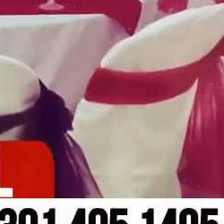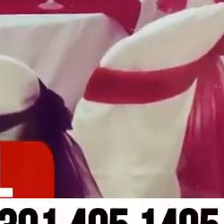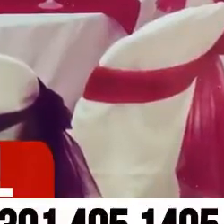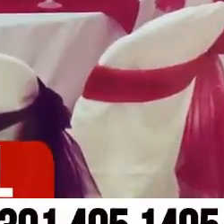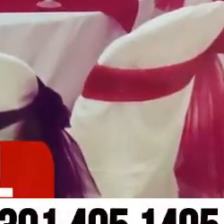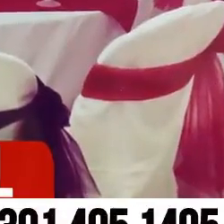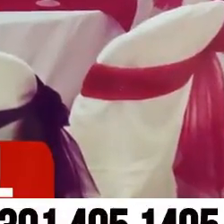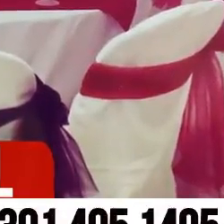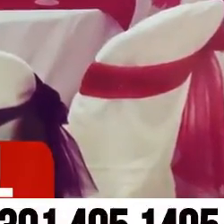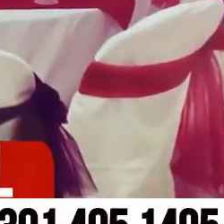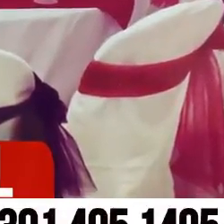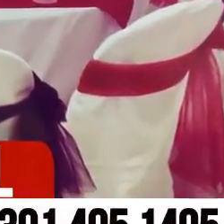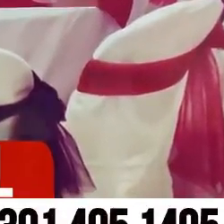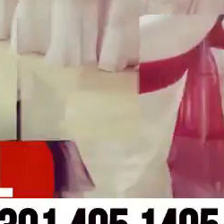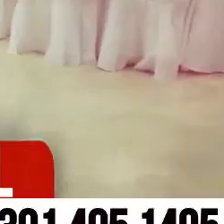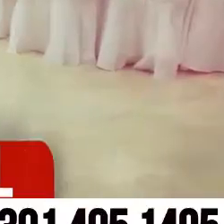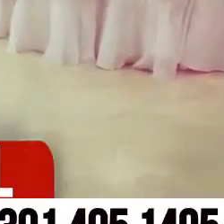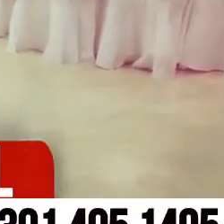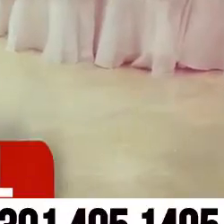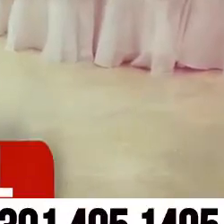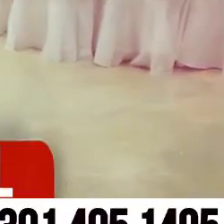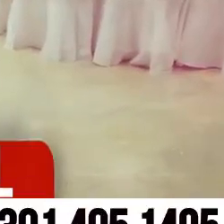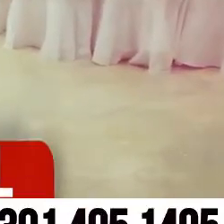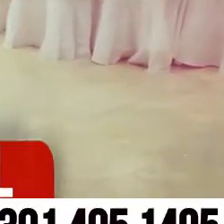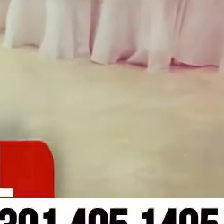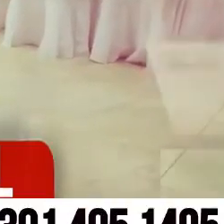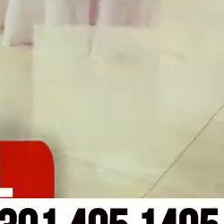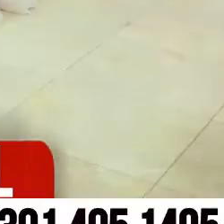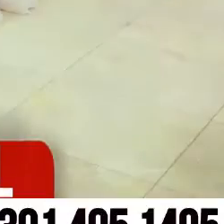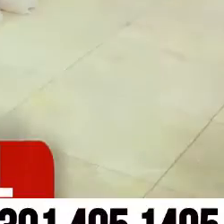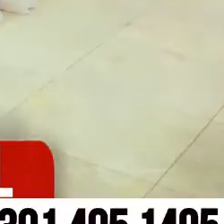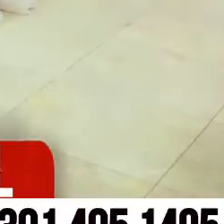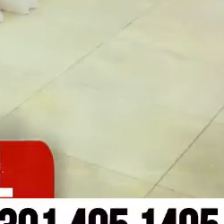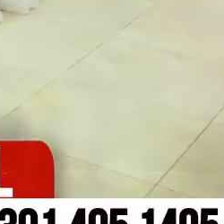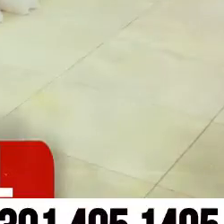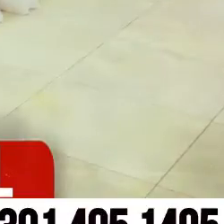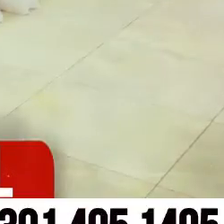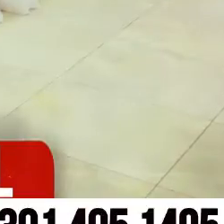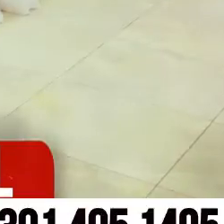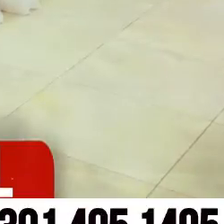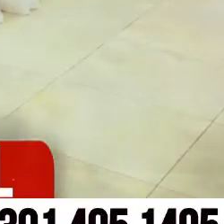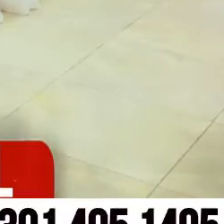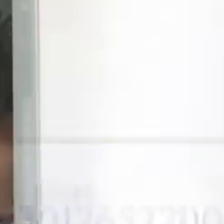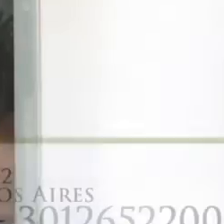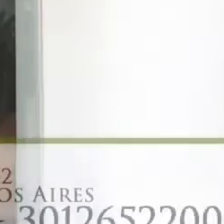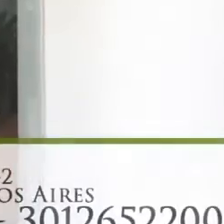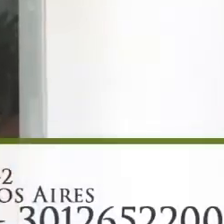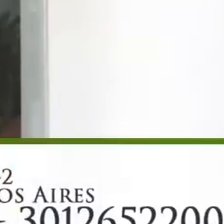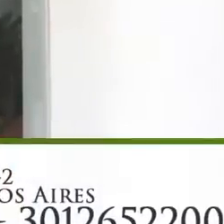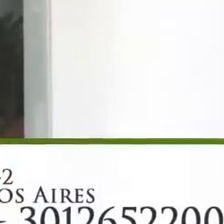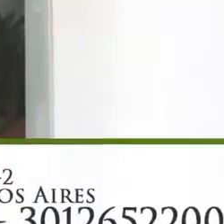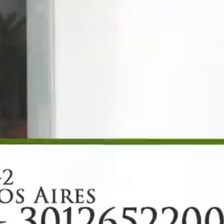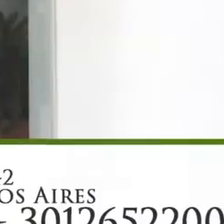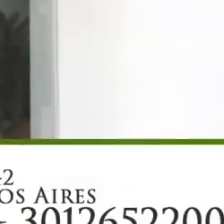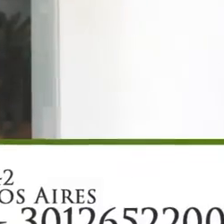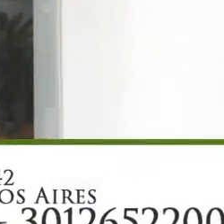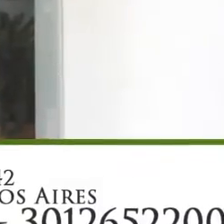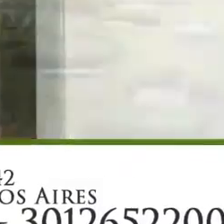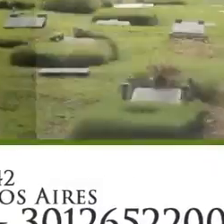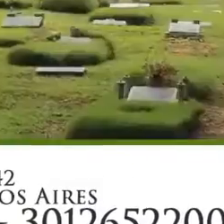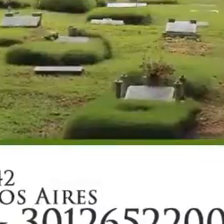capacitaciones, 15 años, matrimonios, primeras comuniones, con el mejor restaurante para todos los gustos. Jardines